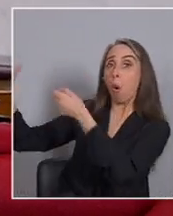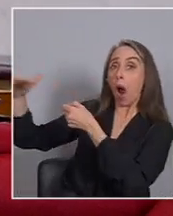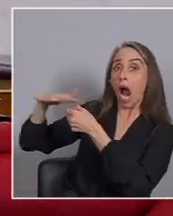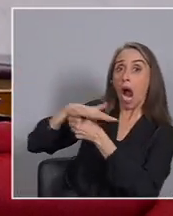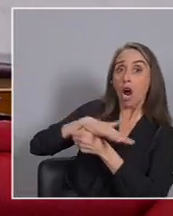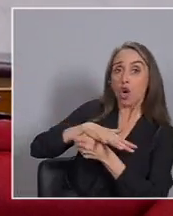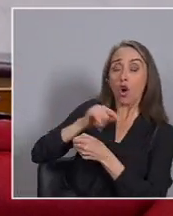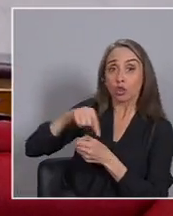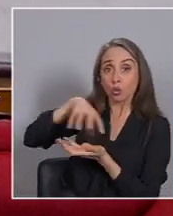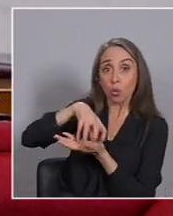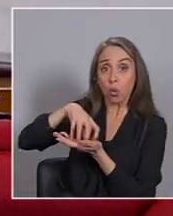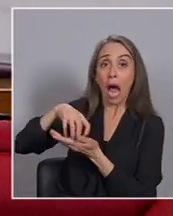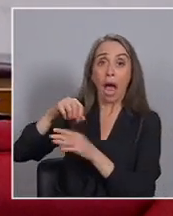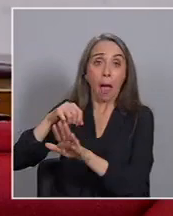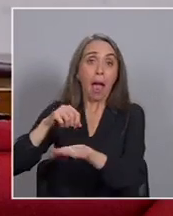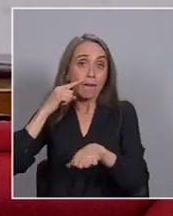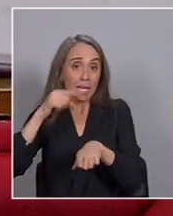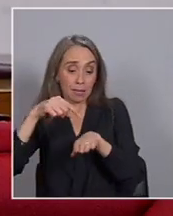en barcos